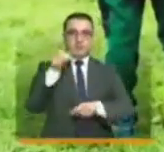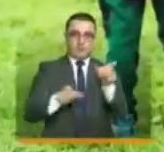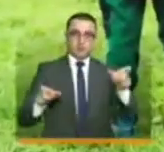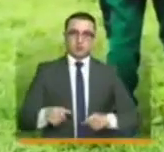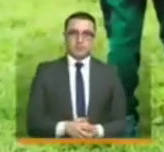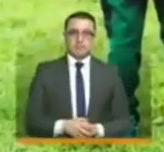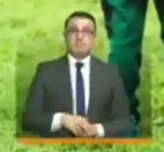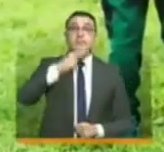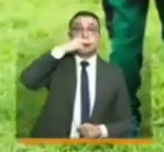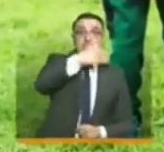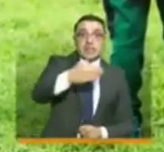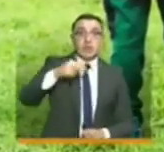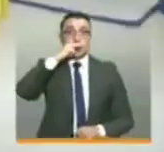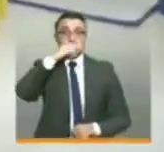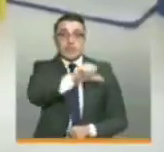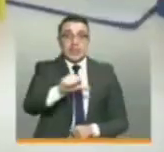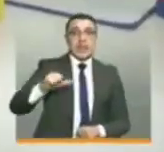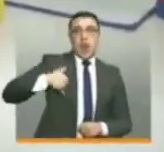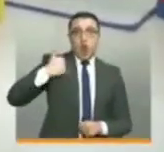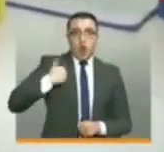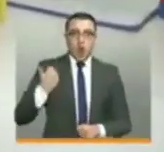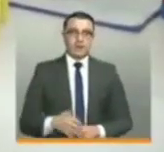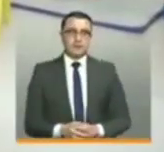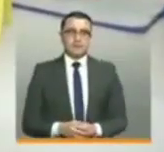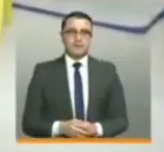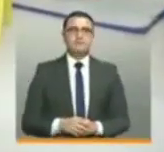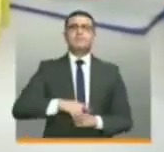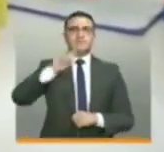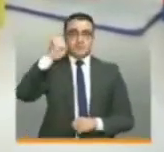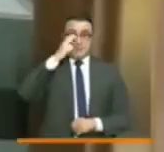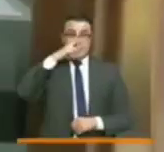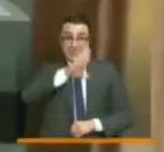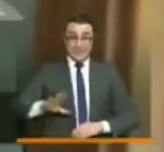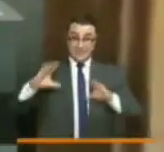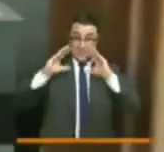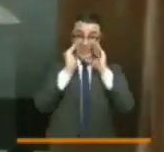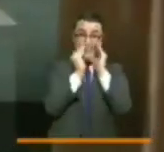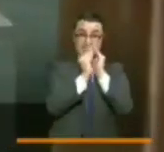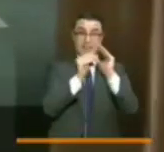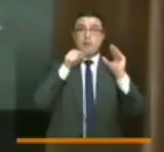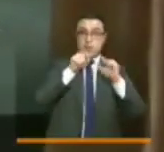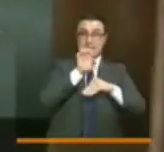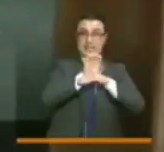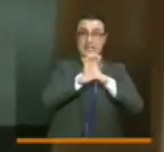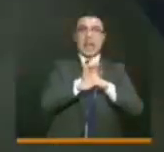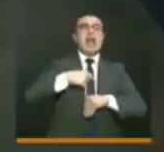niñas y adolescentes. El Gobierno Nacional, a través del ICBF, ha entregado